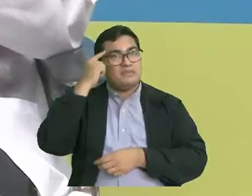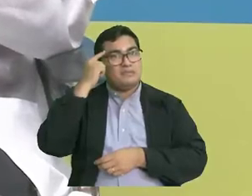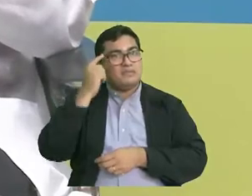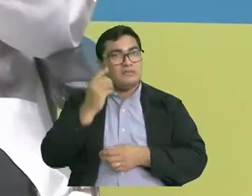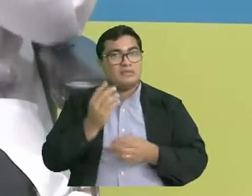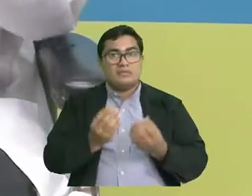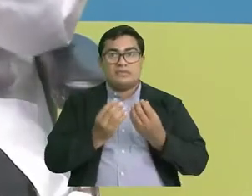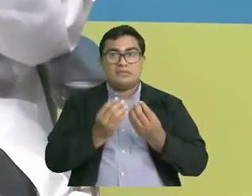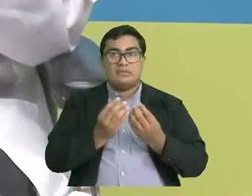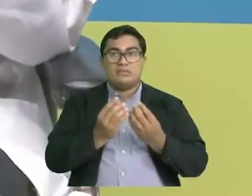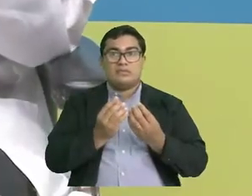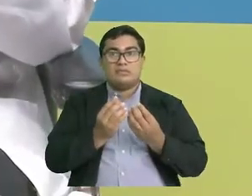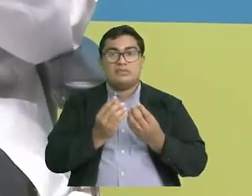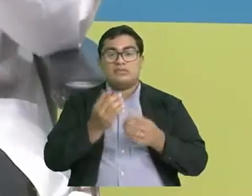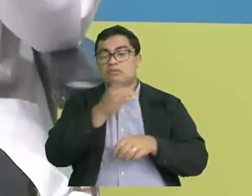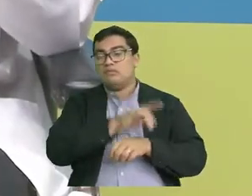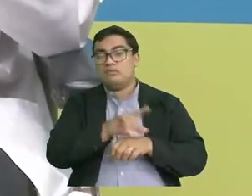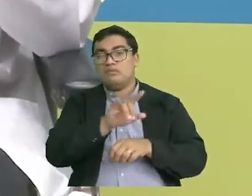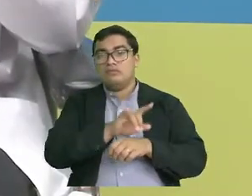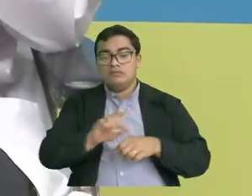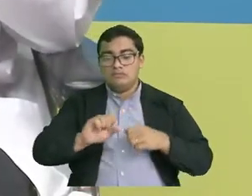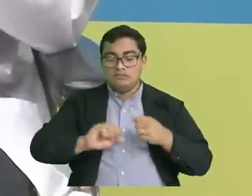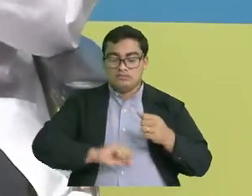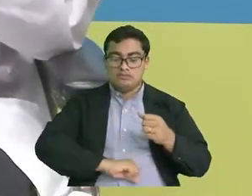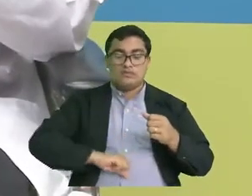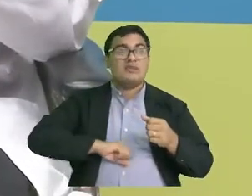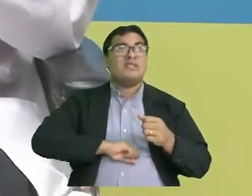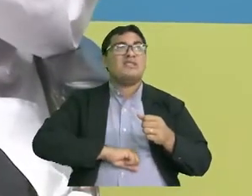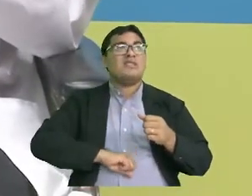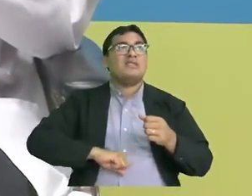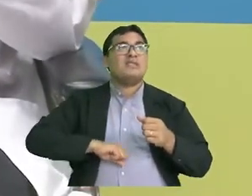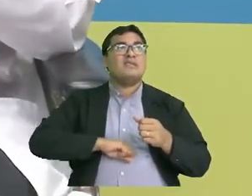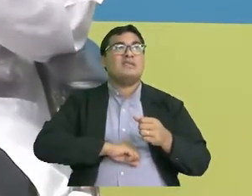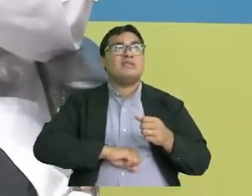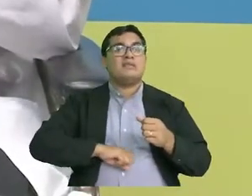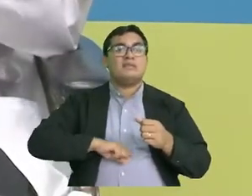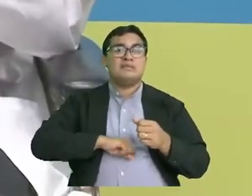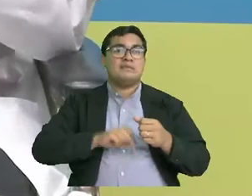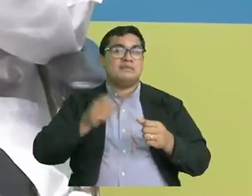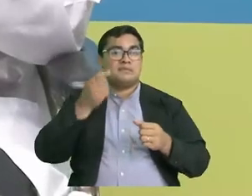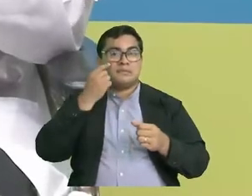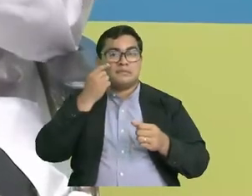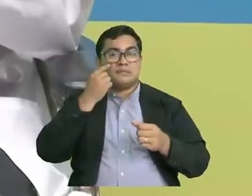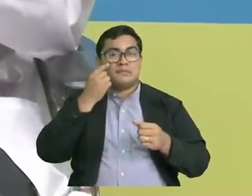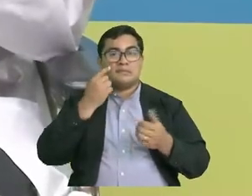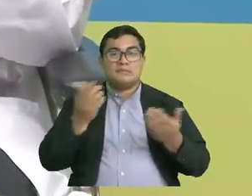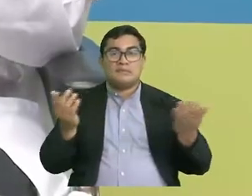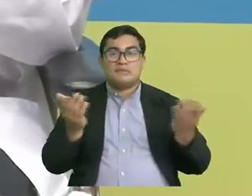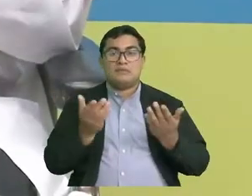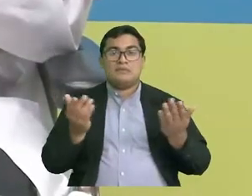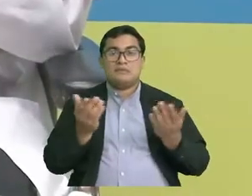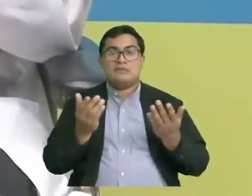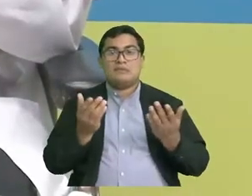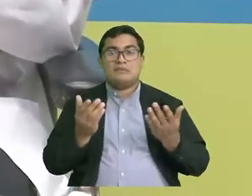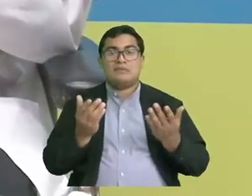arriba. Y hay que buscarlo por ultrasonido, pero no es tan fácil. Resonancia magnética también es otra alternativa.